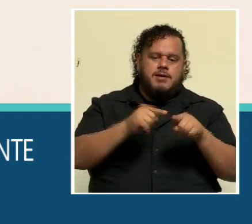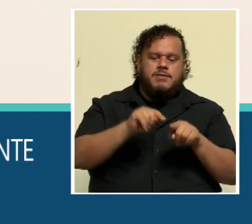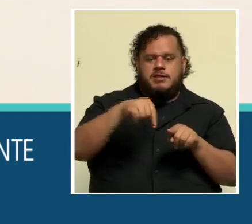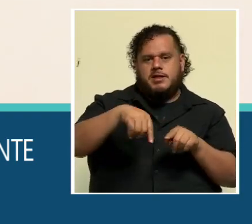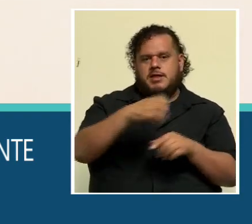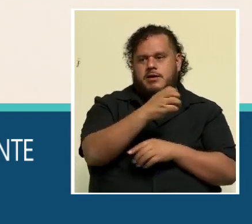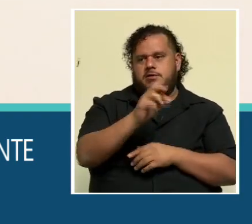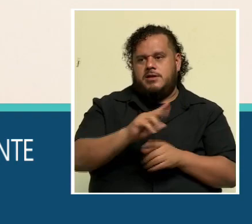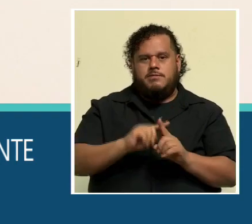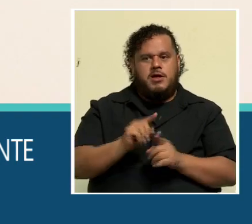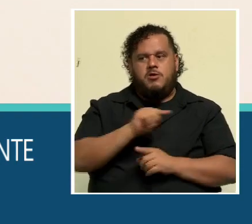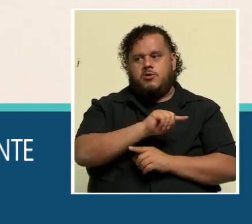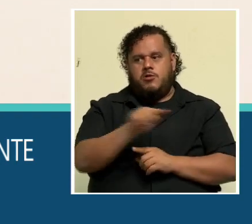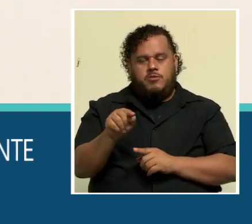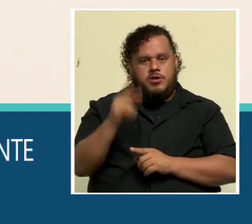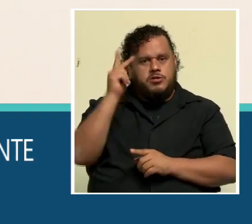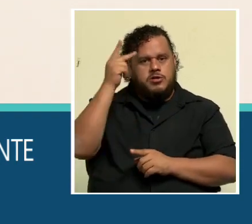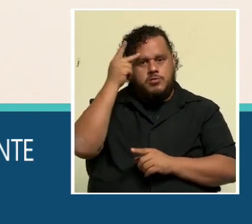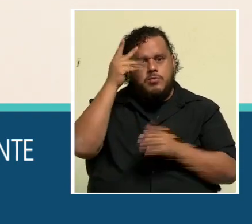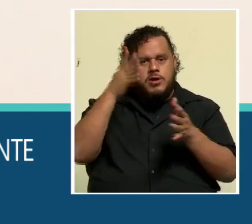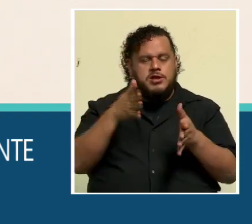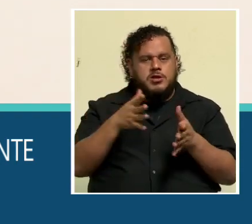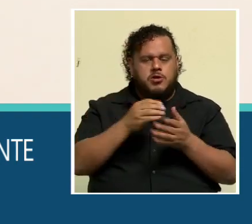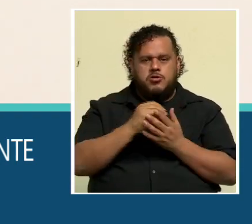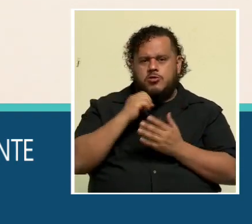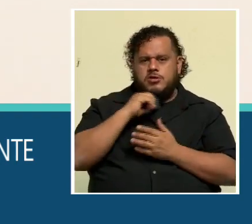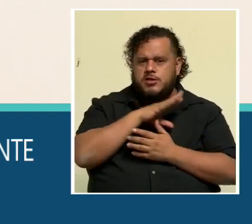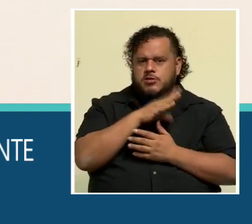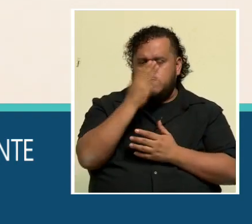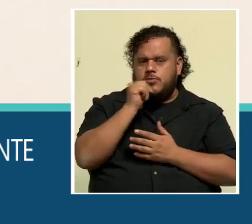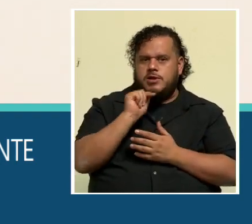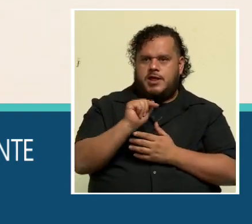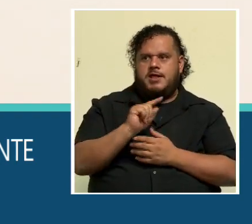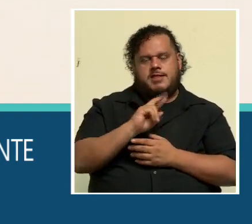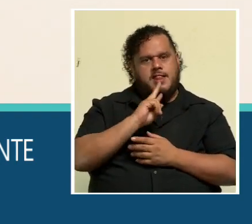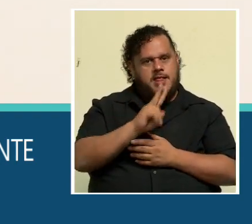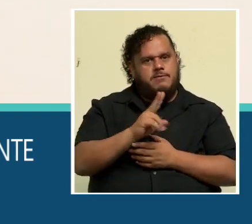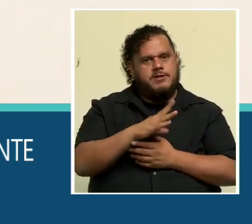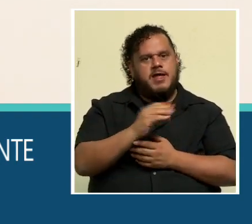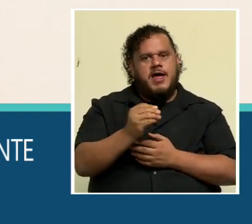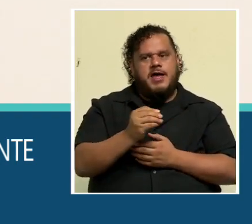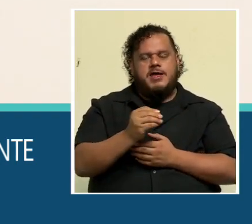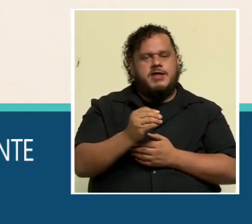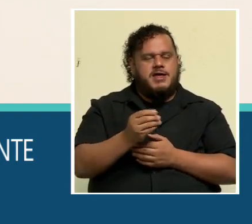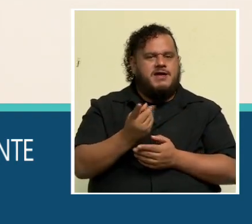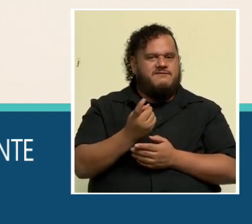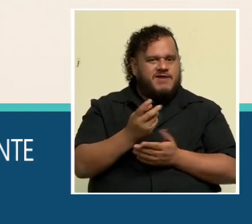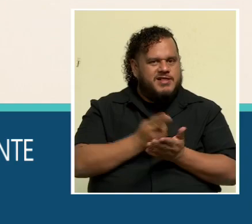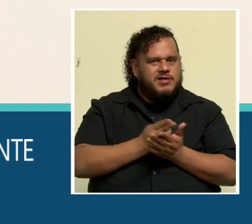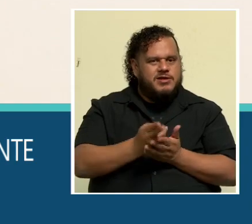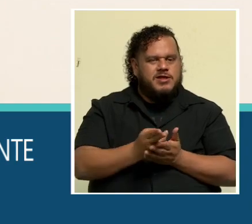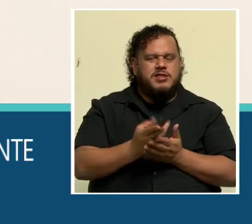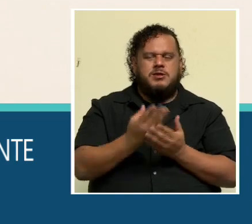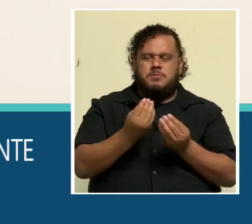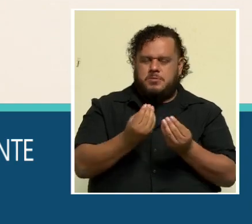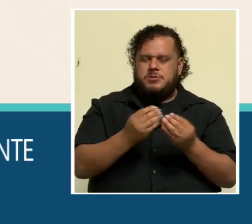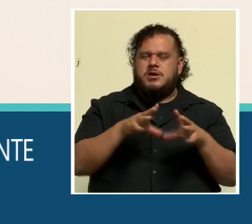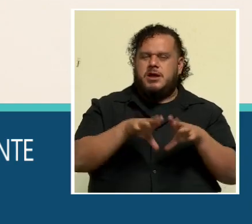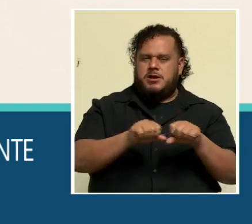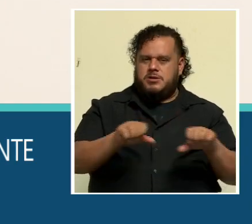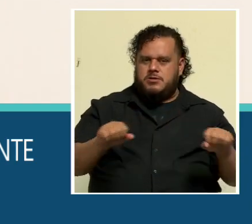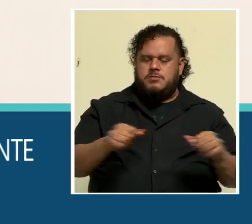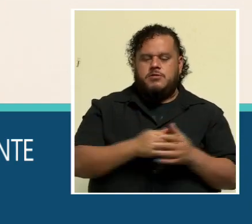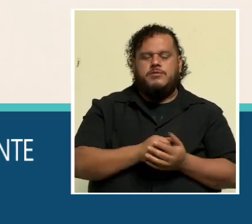como estos políticos son tan sucios, porque esa es la pura verdad, y tan deshonestos y tan corruptos,